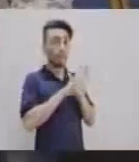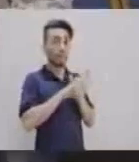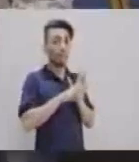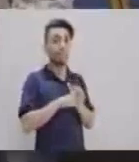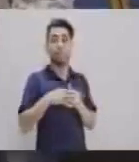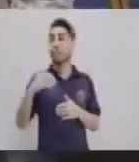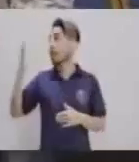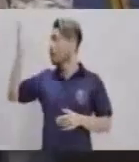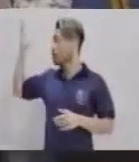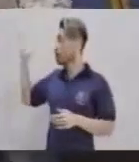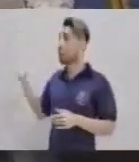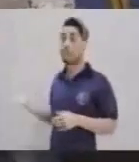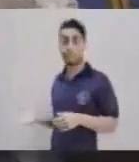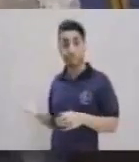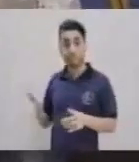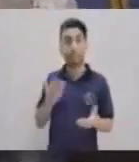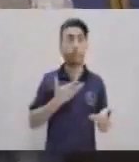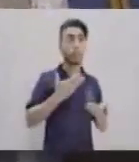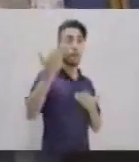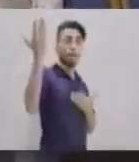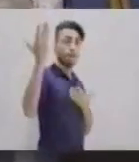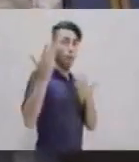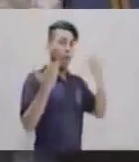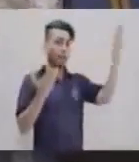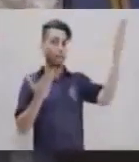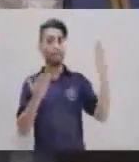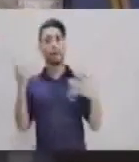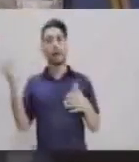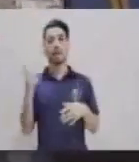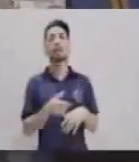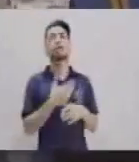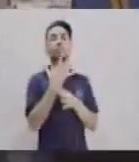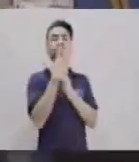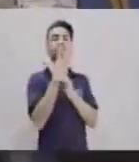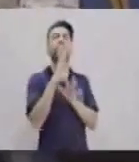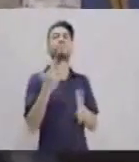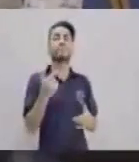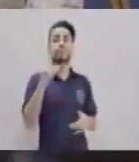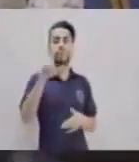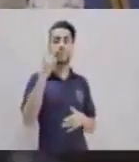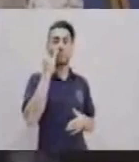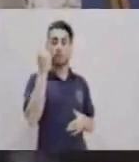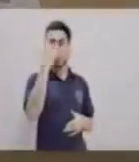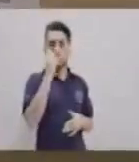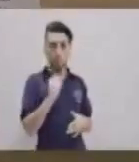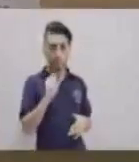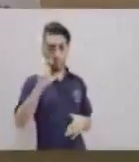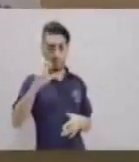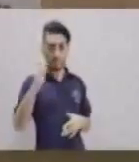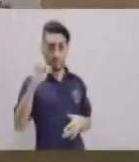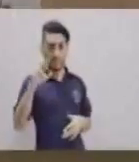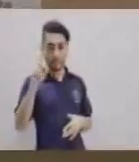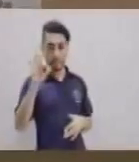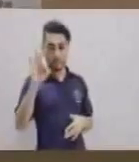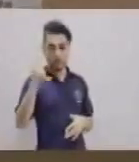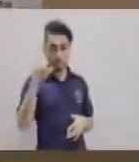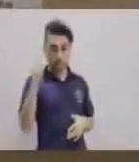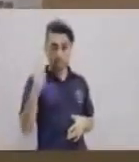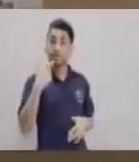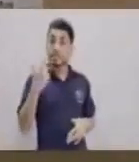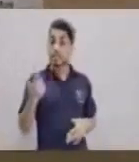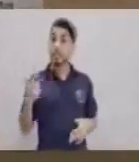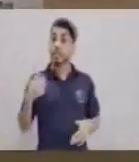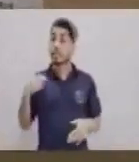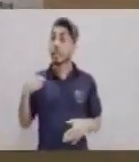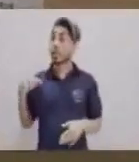en este poema de Luis Cardoza y Aragón. Escuchemos. Cuando bajé en la esquina